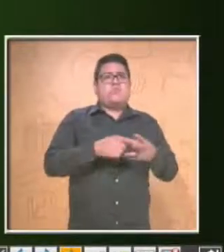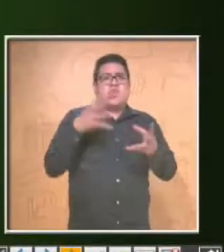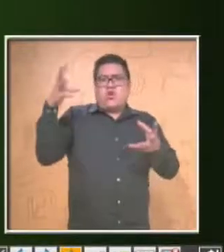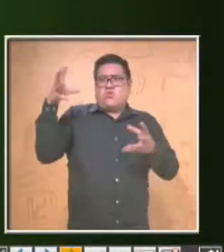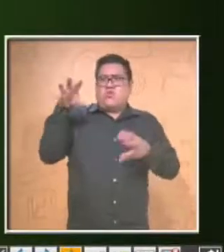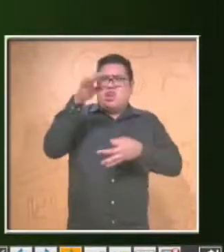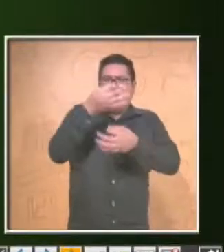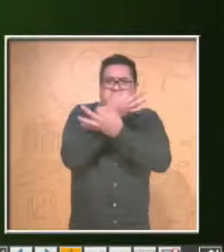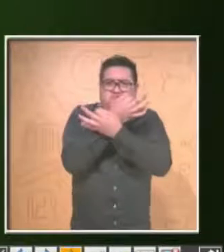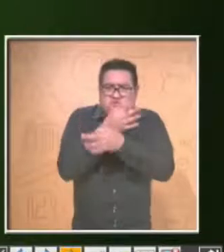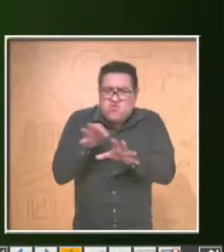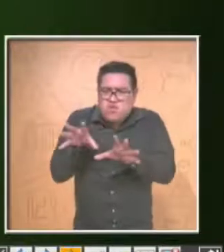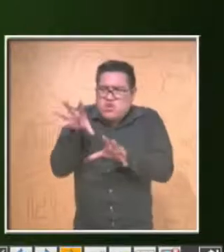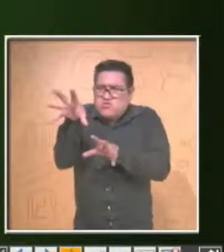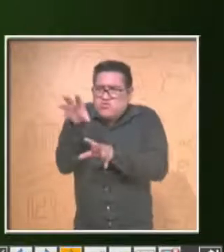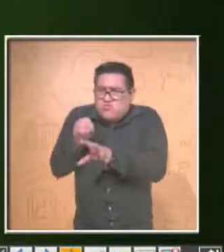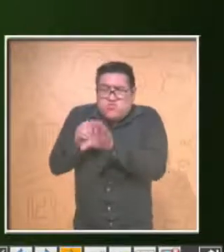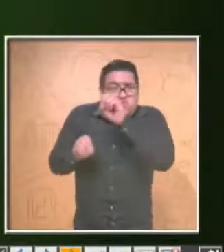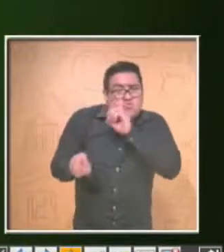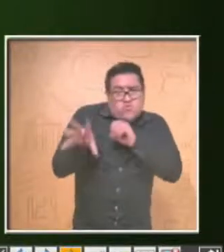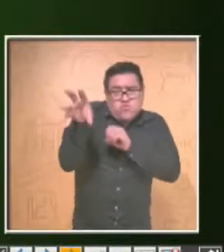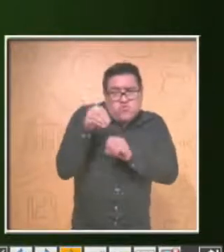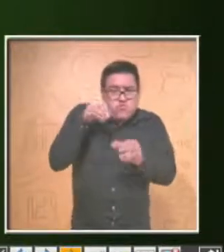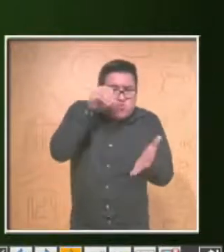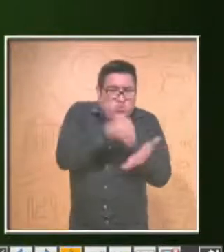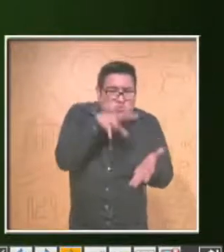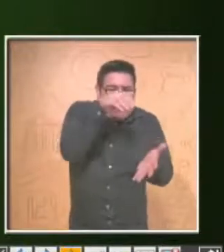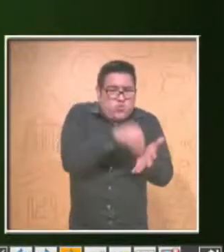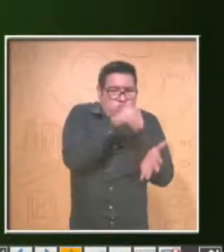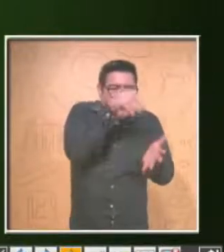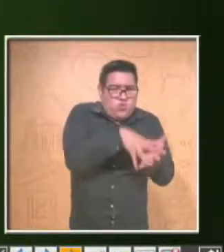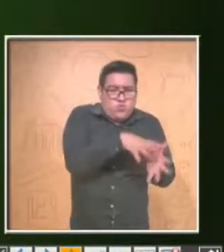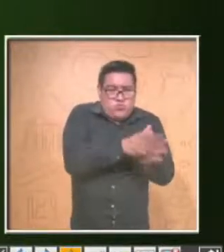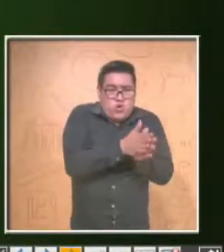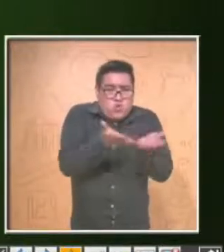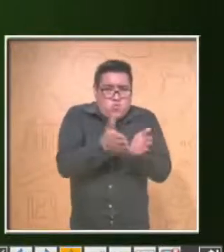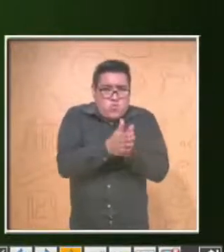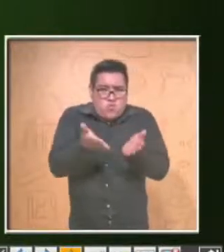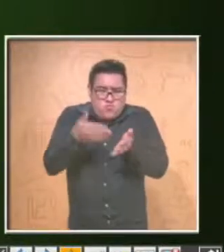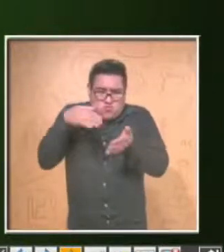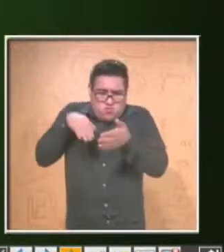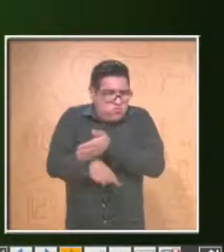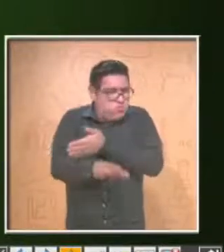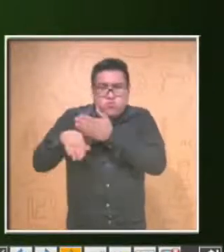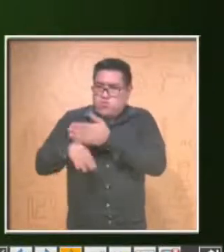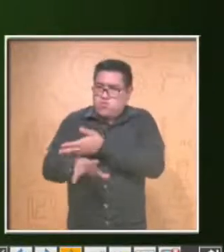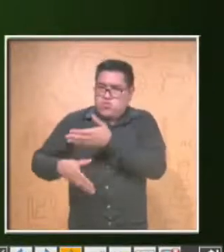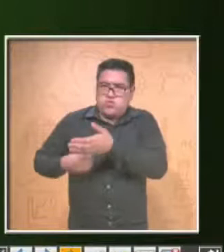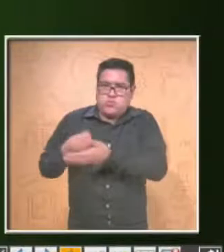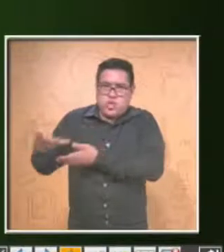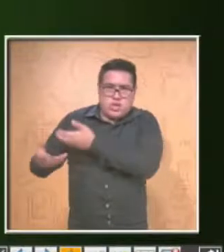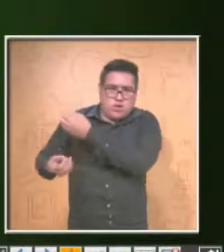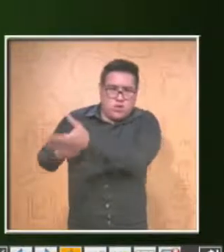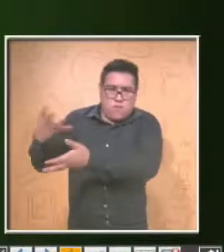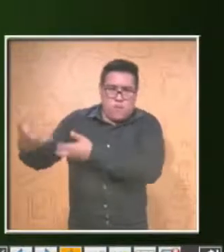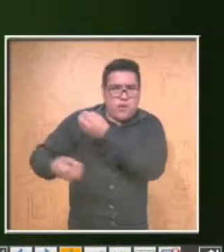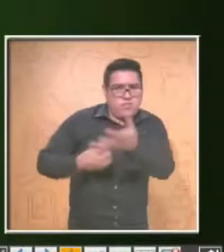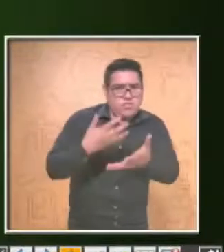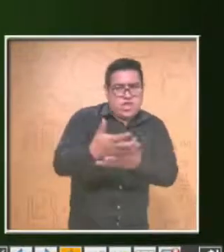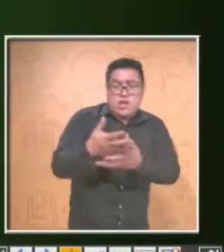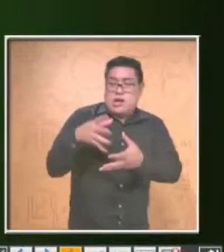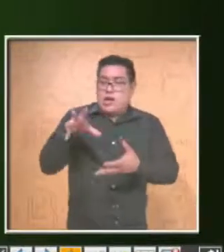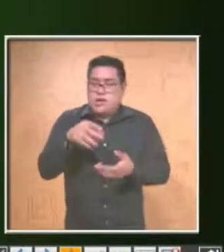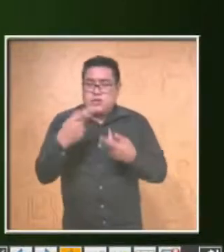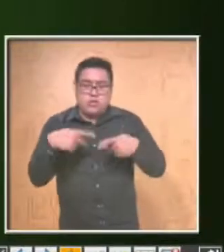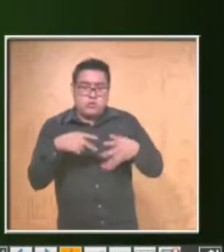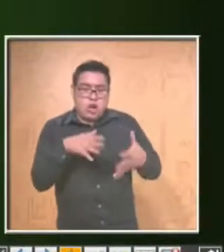recopila toda la información que hay y empieza a publicar por mandato de un editor tomos de manera regular, pues la gente empieza a tener